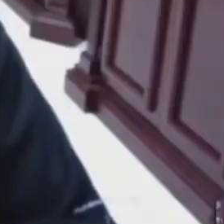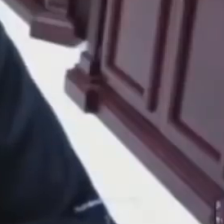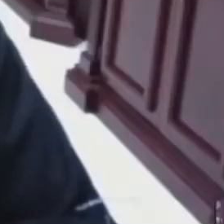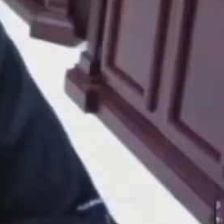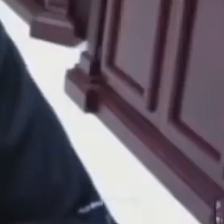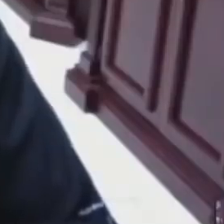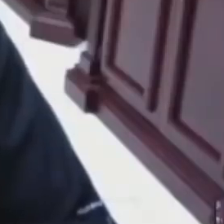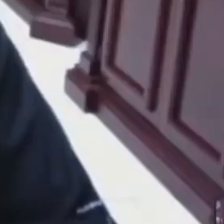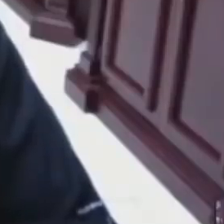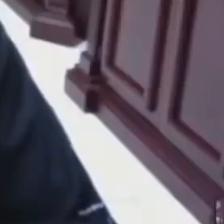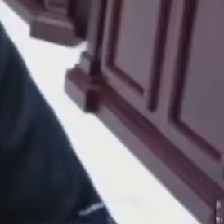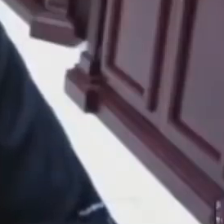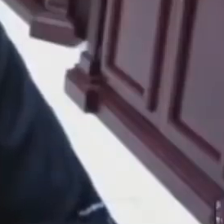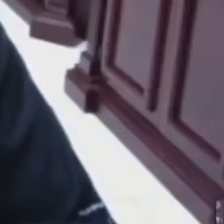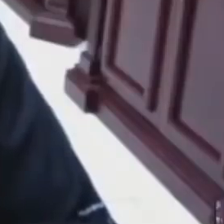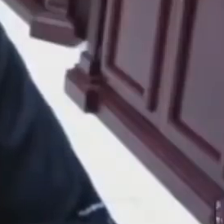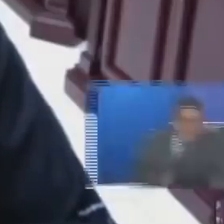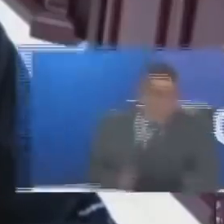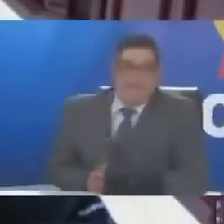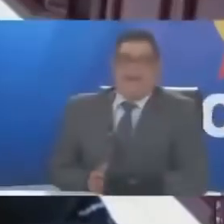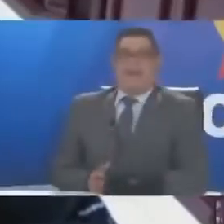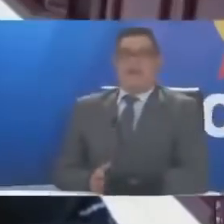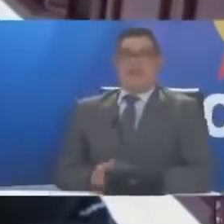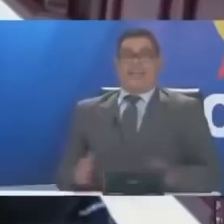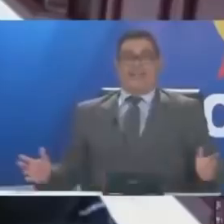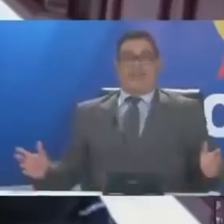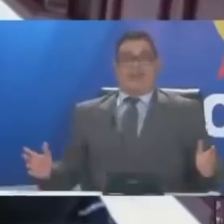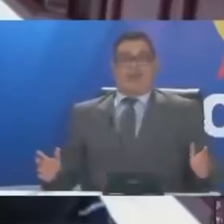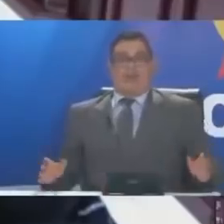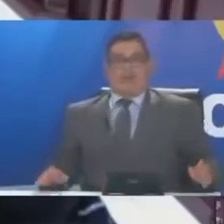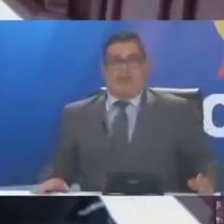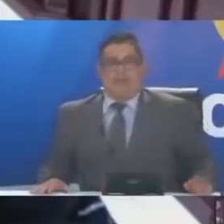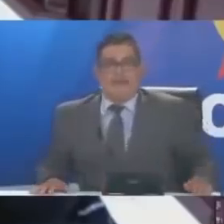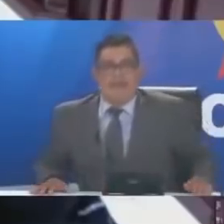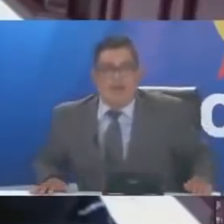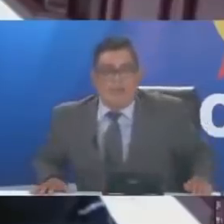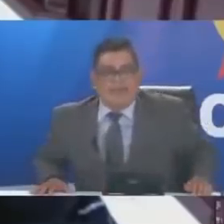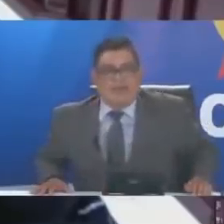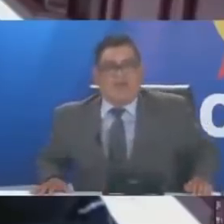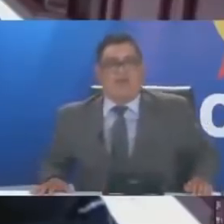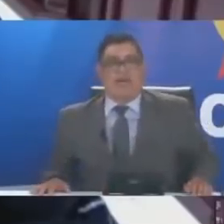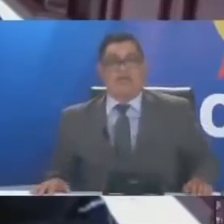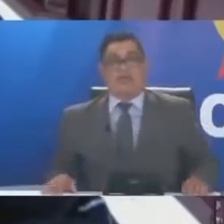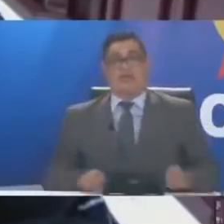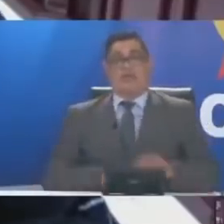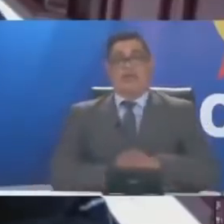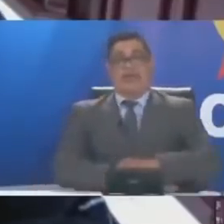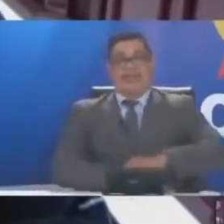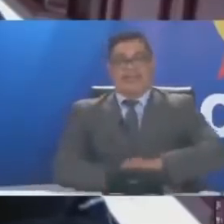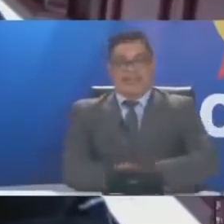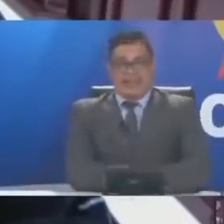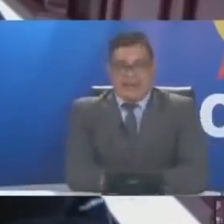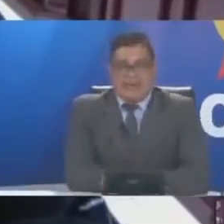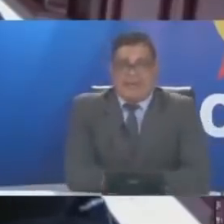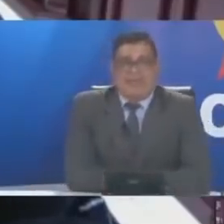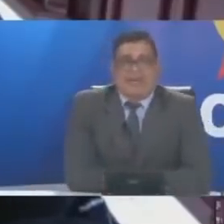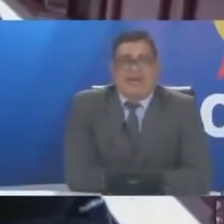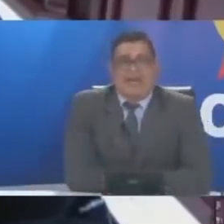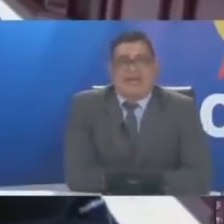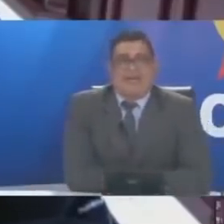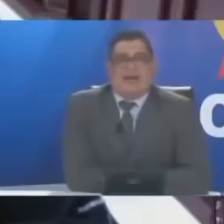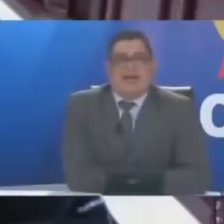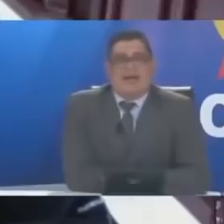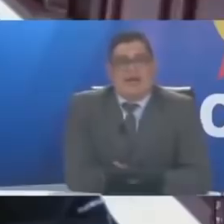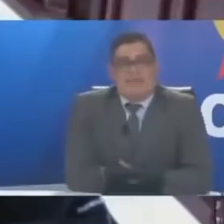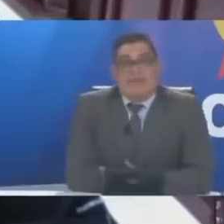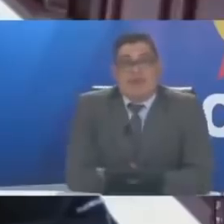le devolvemos sus pecados paso pase una feliz noche gracias por la oportunidad que me ha brindado de conversar con usted y sobre todo de acercarme pues